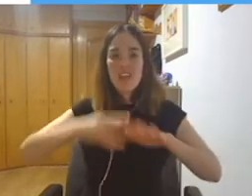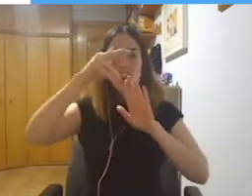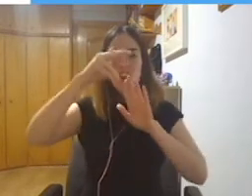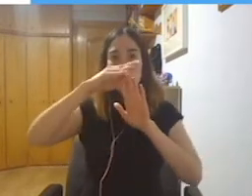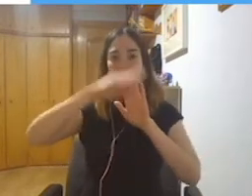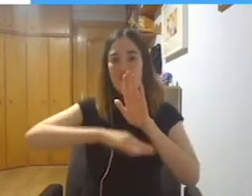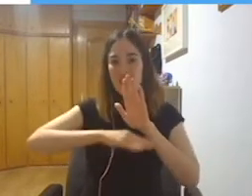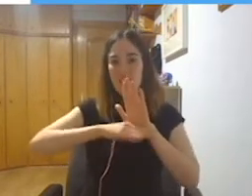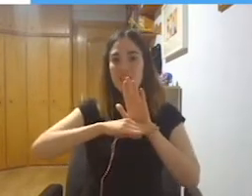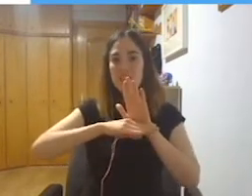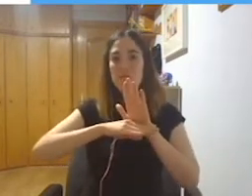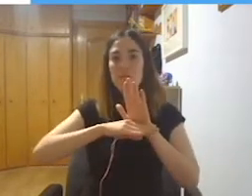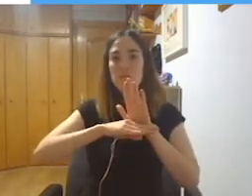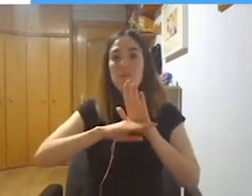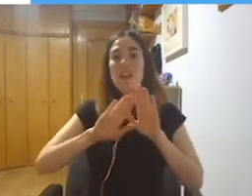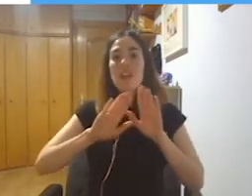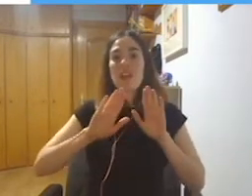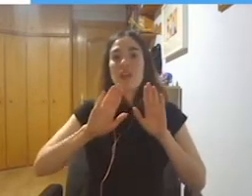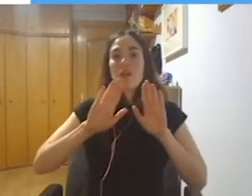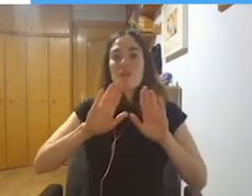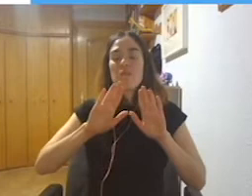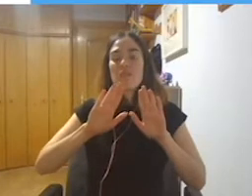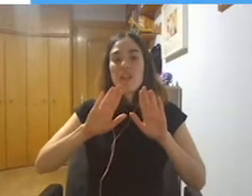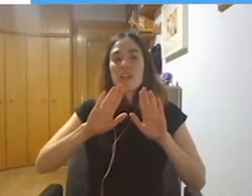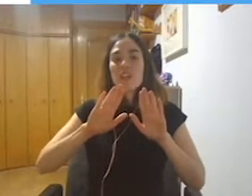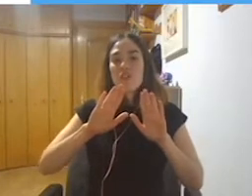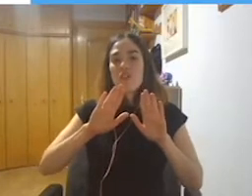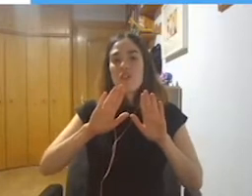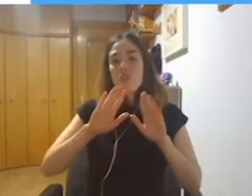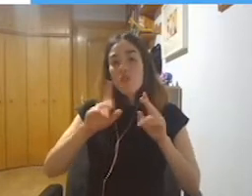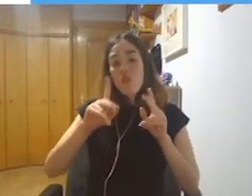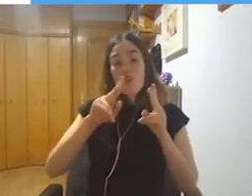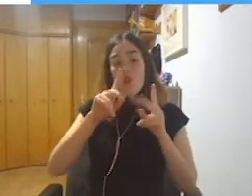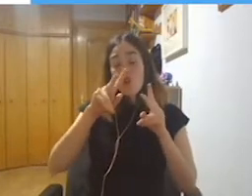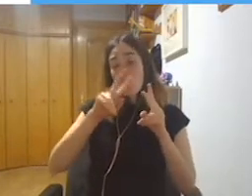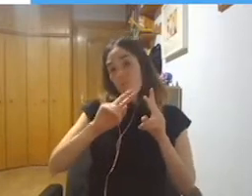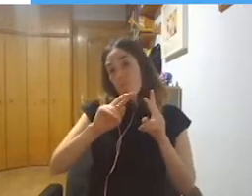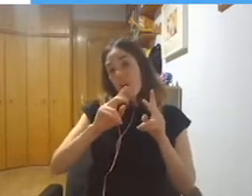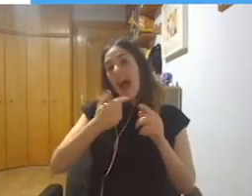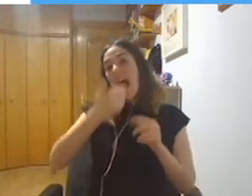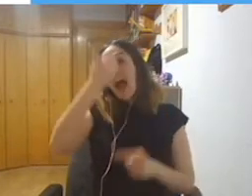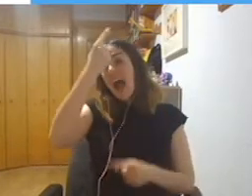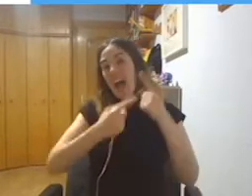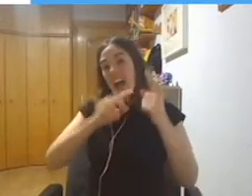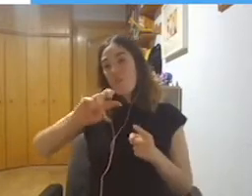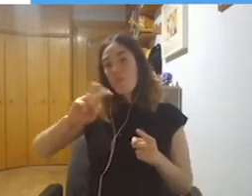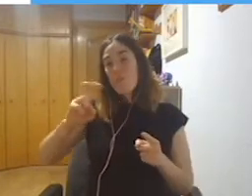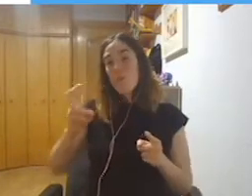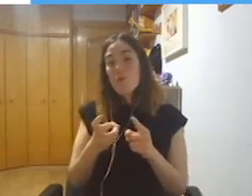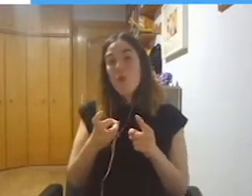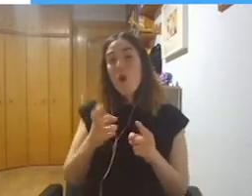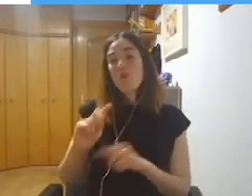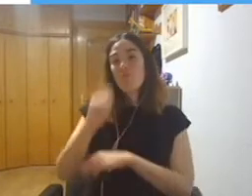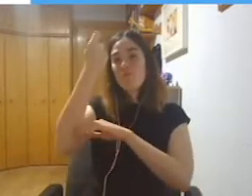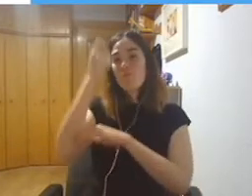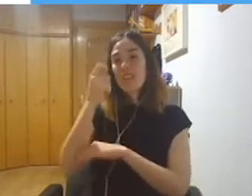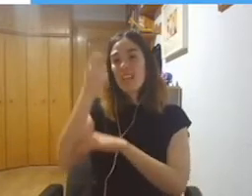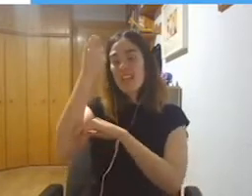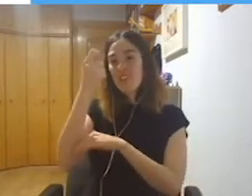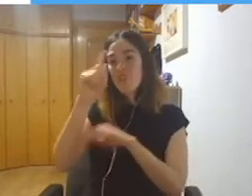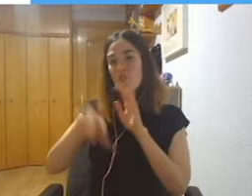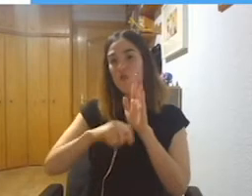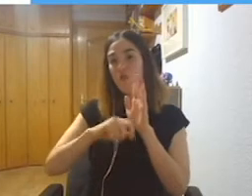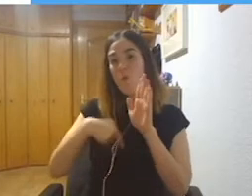medidas, pero estos son ahora mismo varios de los hitos jurídicos que más interesan, y ya no solamente a